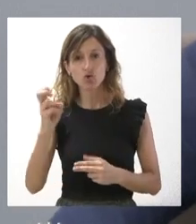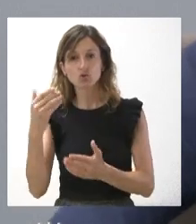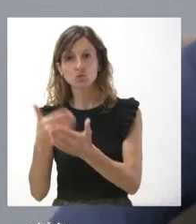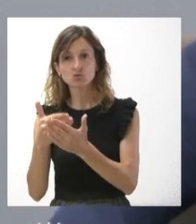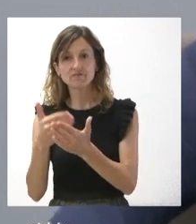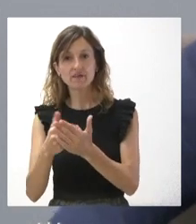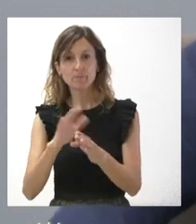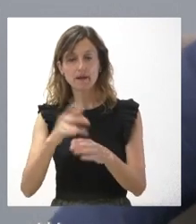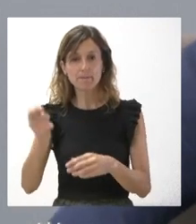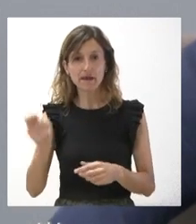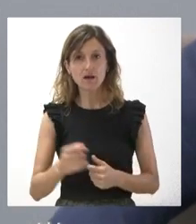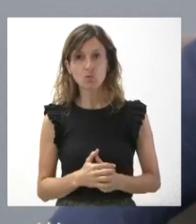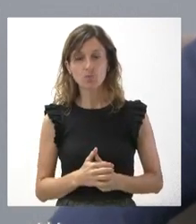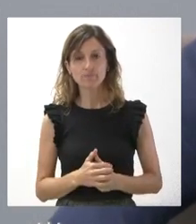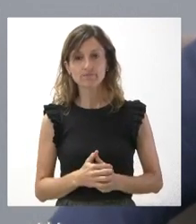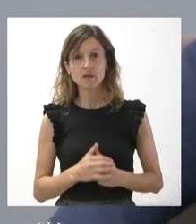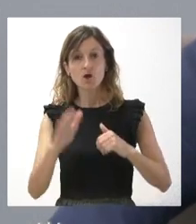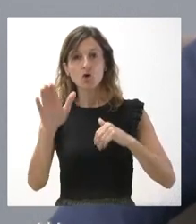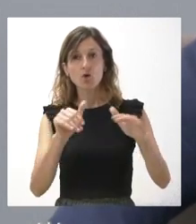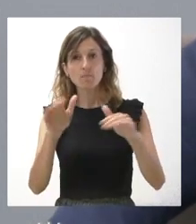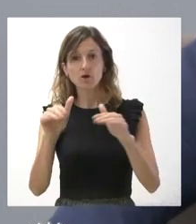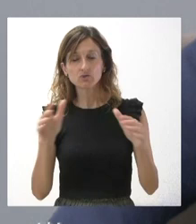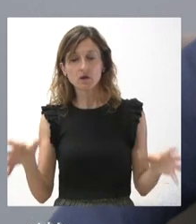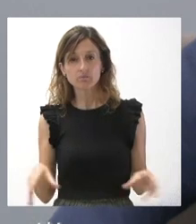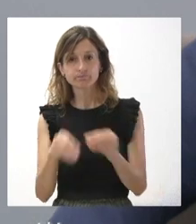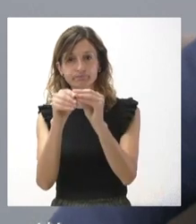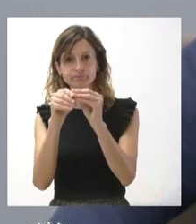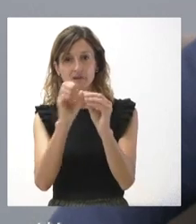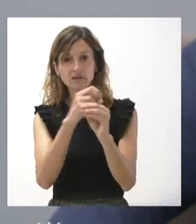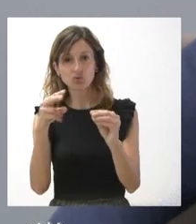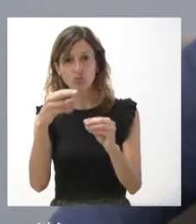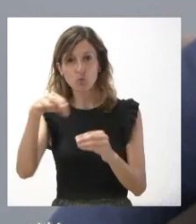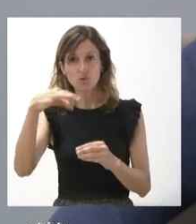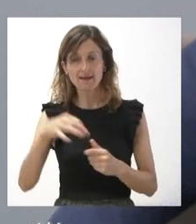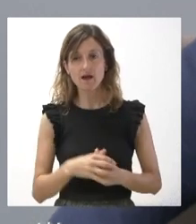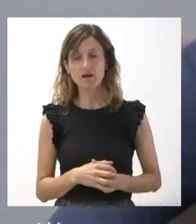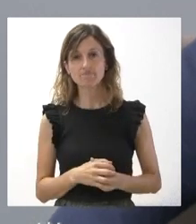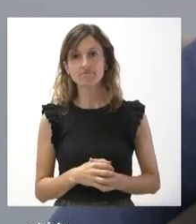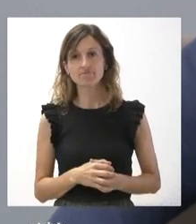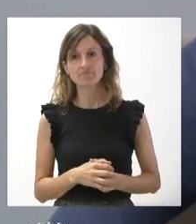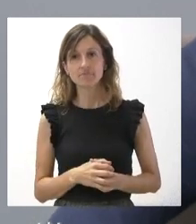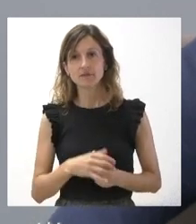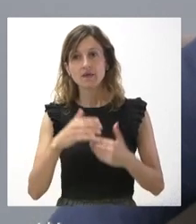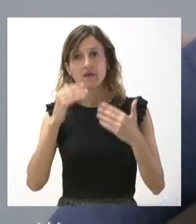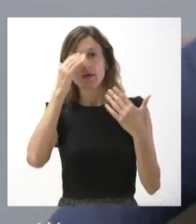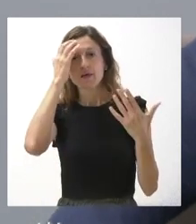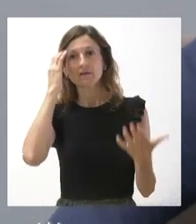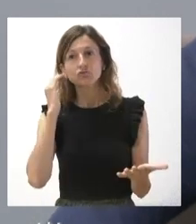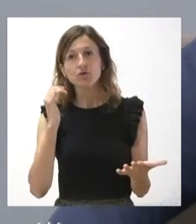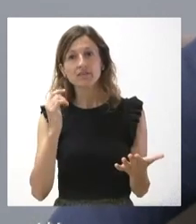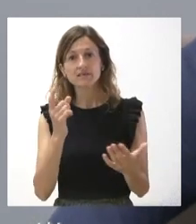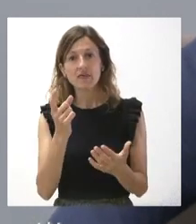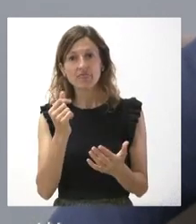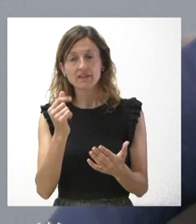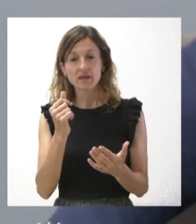para el pago. En esta convocatoria va a ir todo en una sola resolución. Por lo tanto, el recibir el dinero